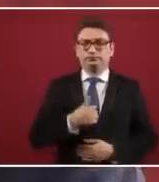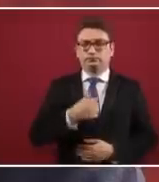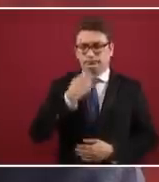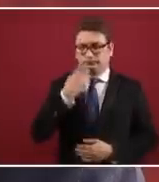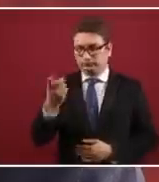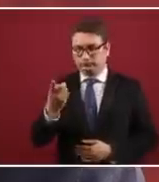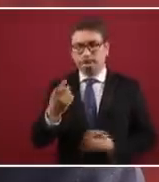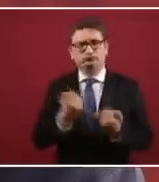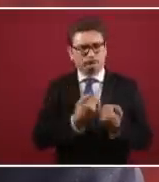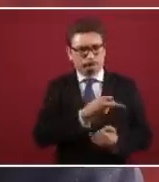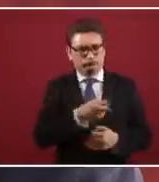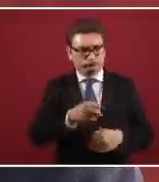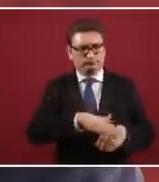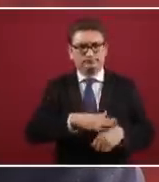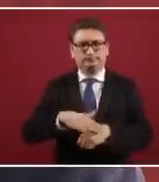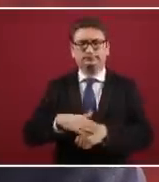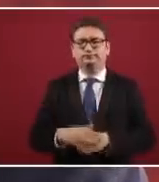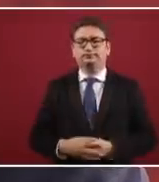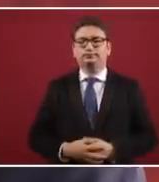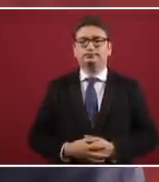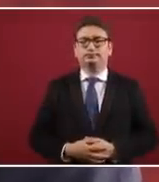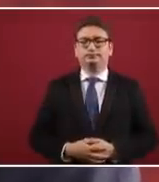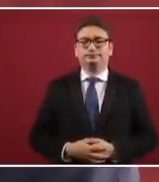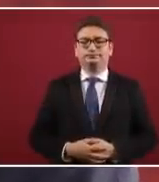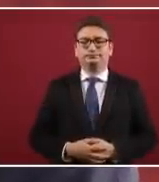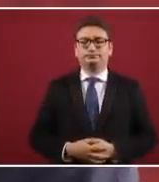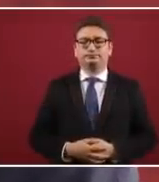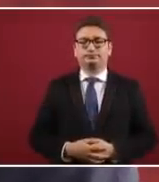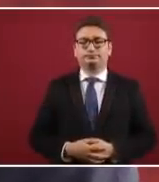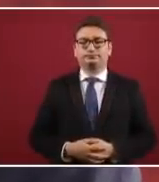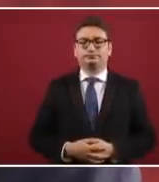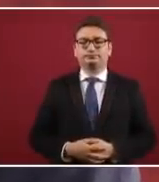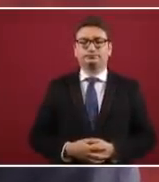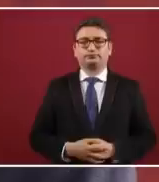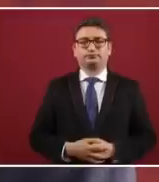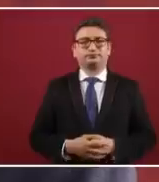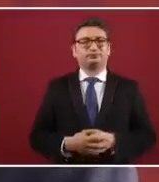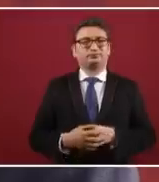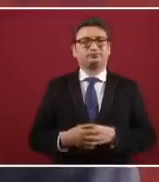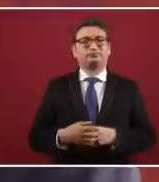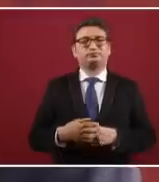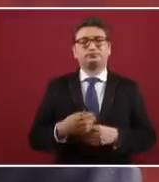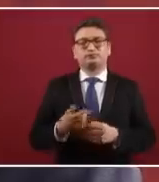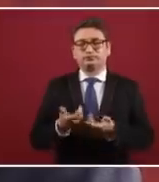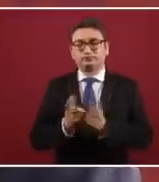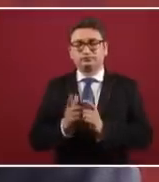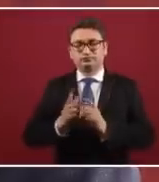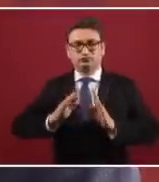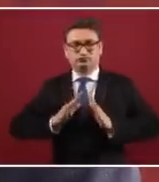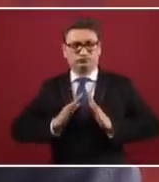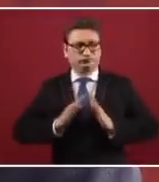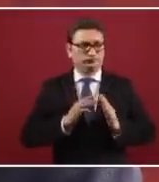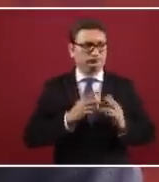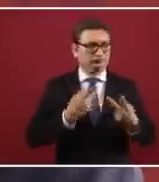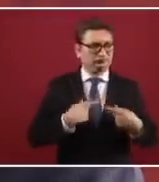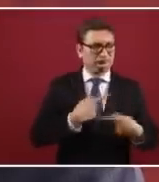también que evitamos los enfrentamientos,